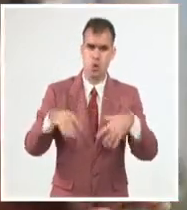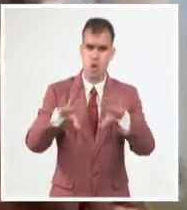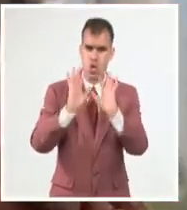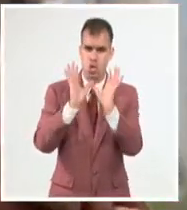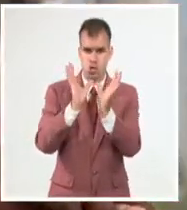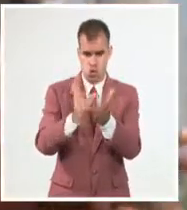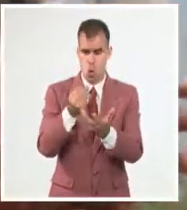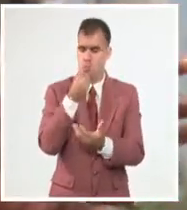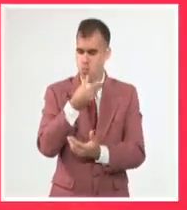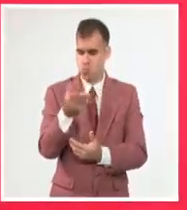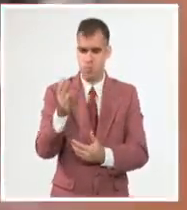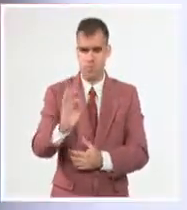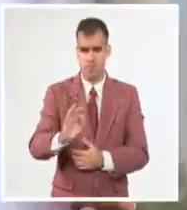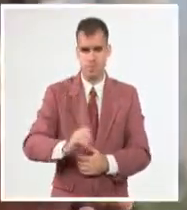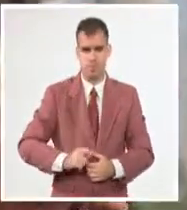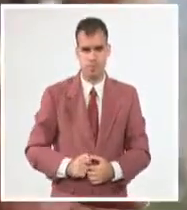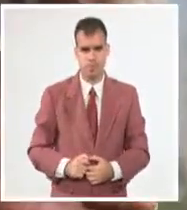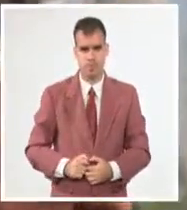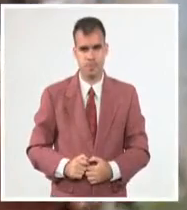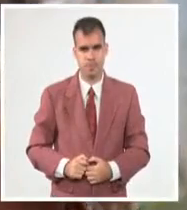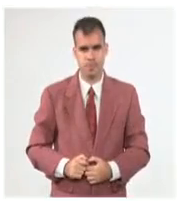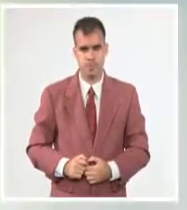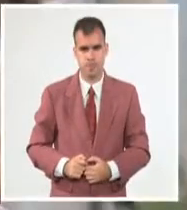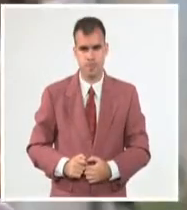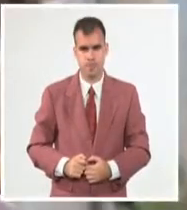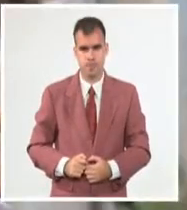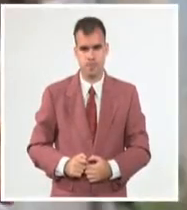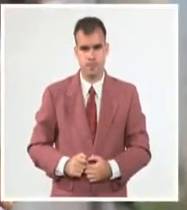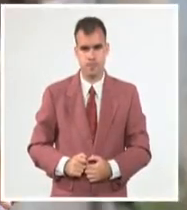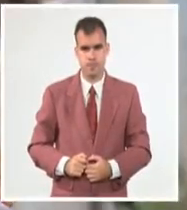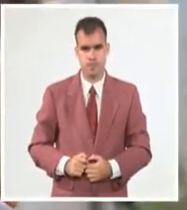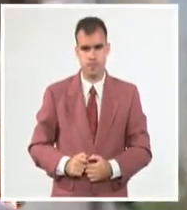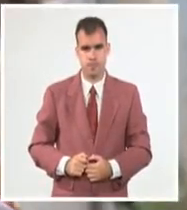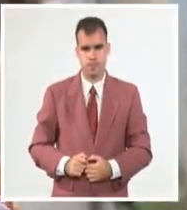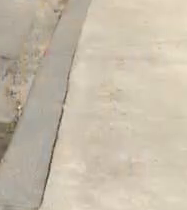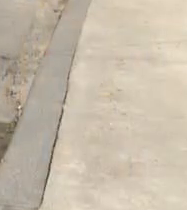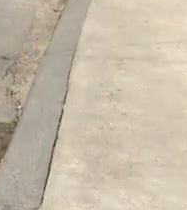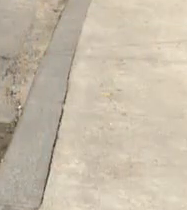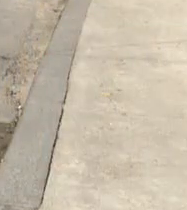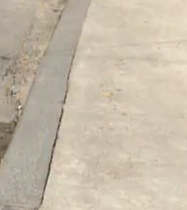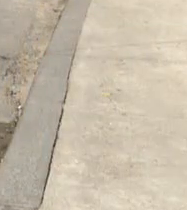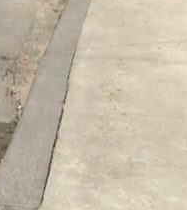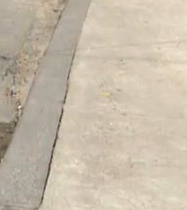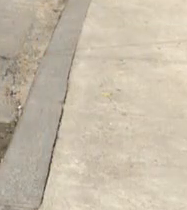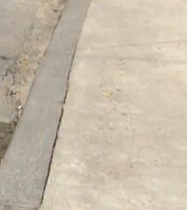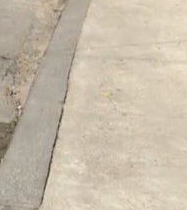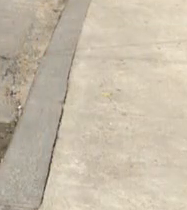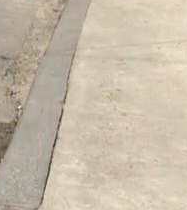ayuda para volver al camino de ser útil. Cristina Escobar, Sistema Informativo de la Televisión Cubana.